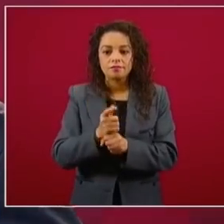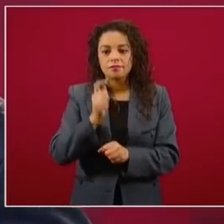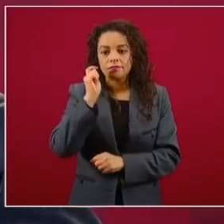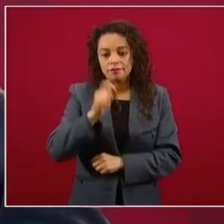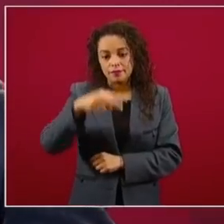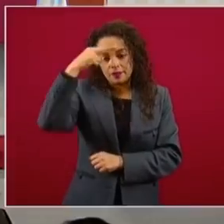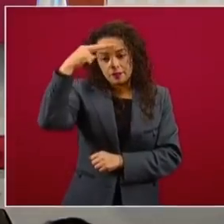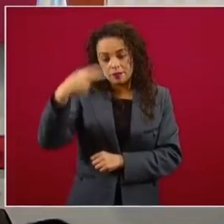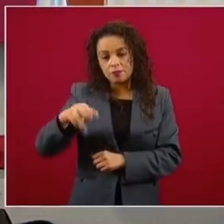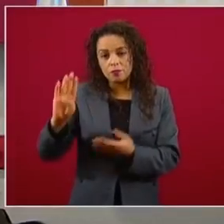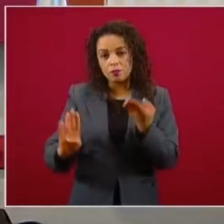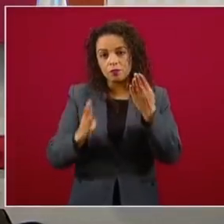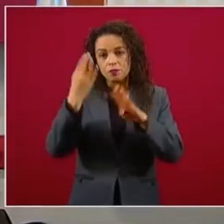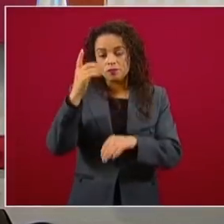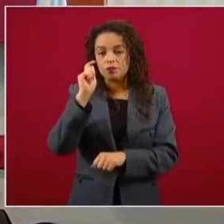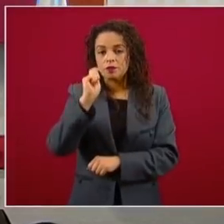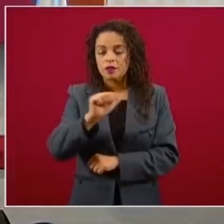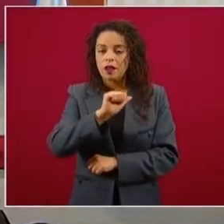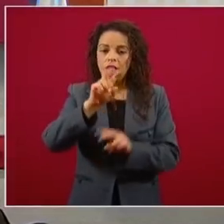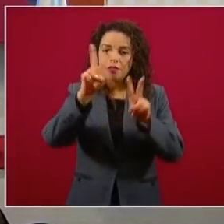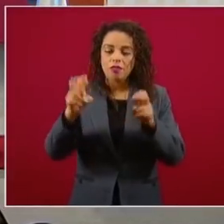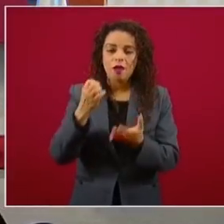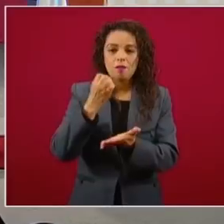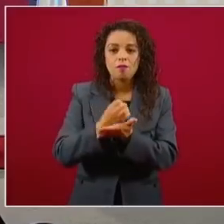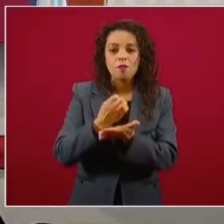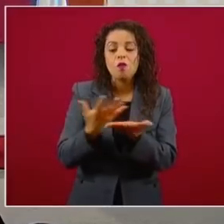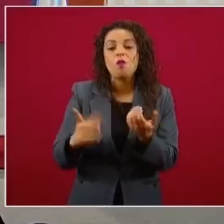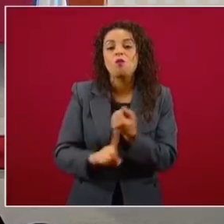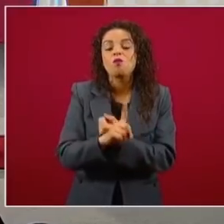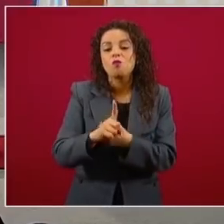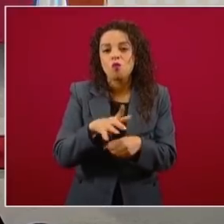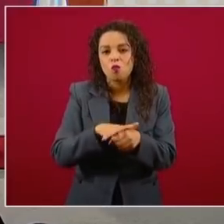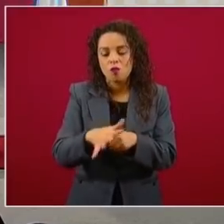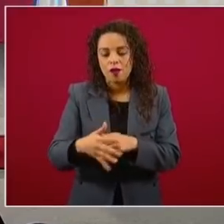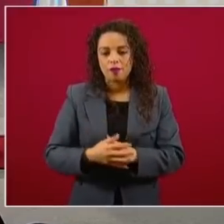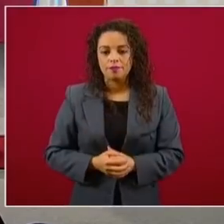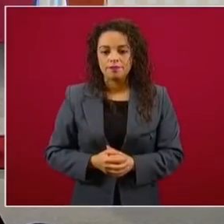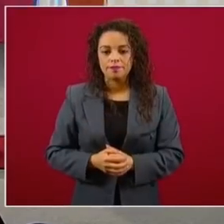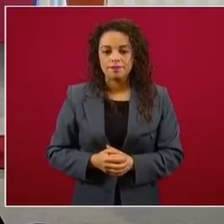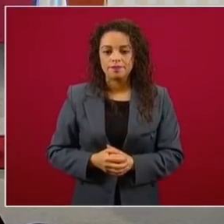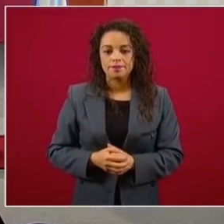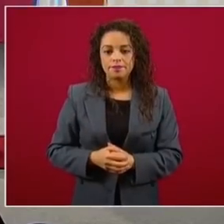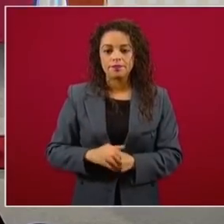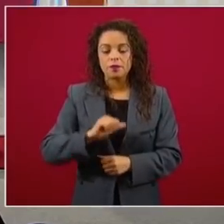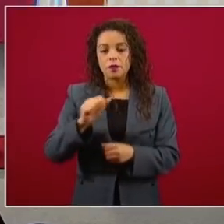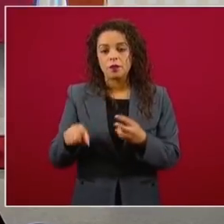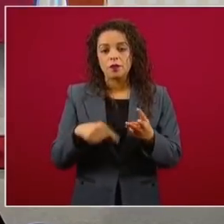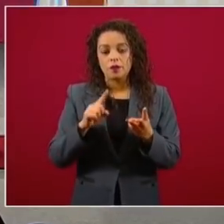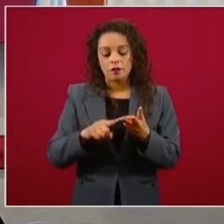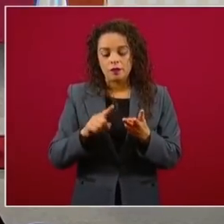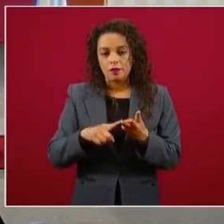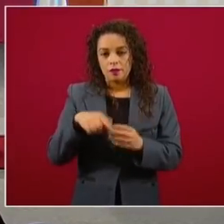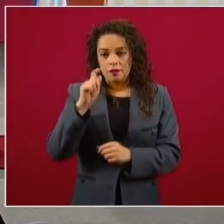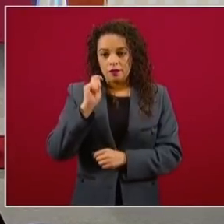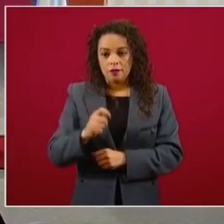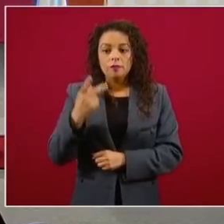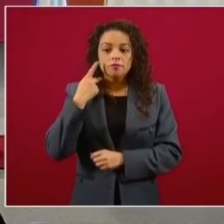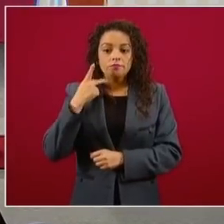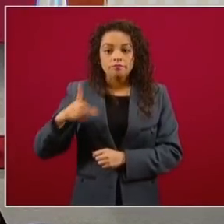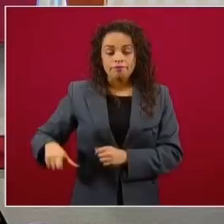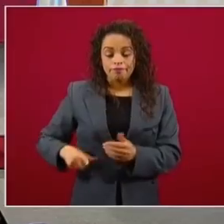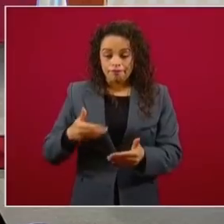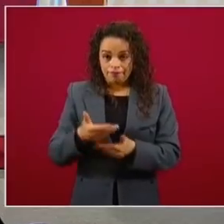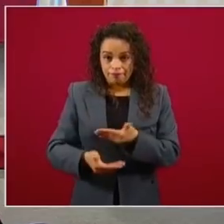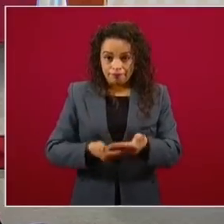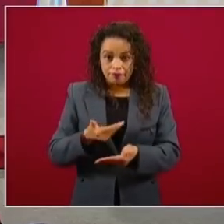el mundo. La tercera característica es justo esta en la que yo señalaba, las políticas públicas se han ido adaptando a la trayectoria del